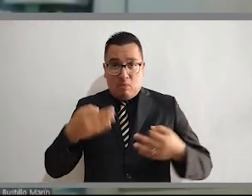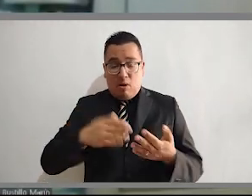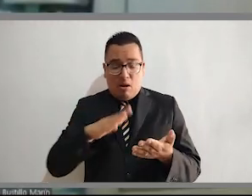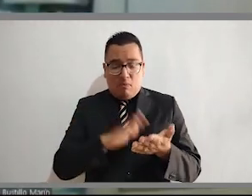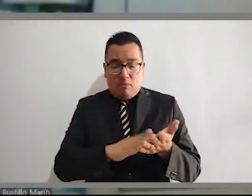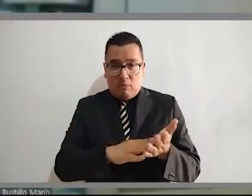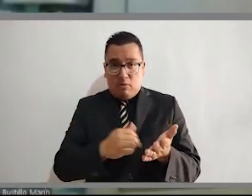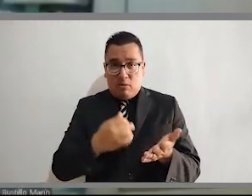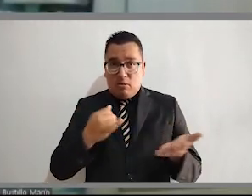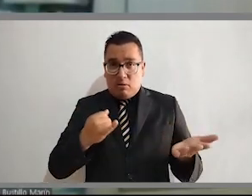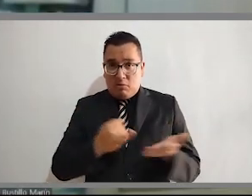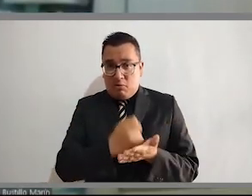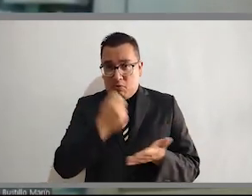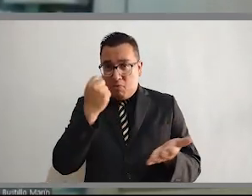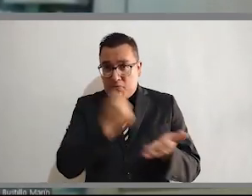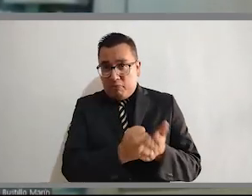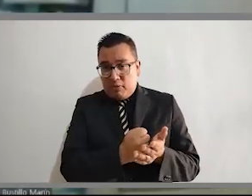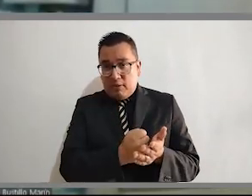firme,